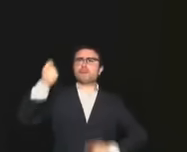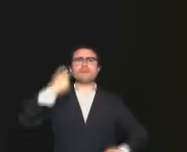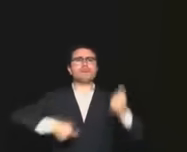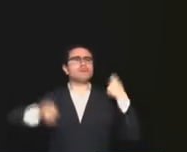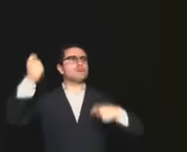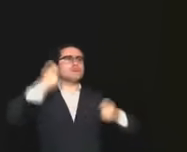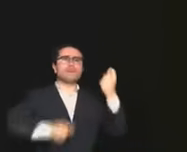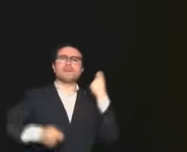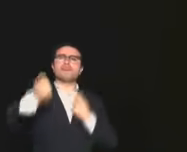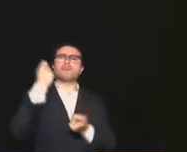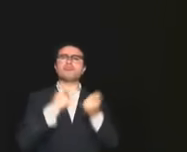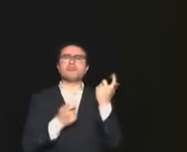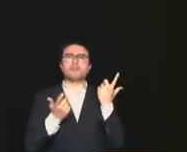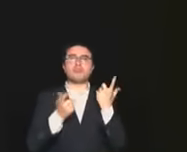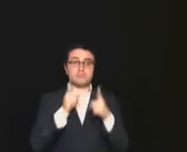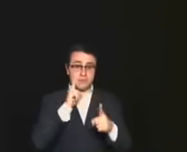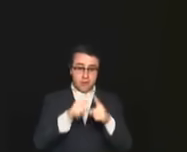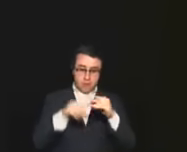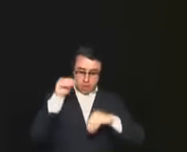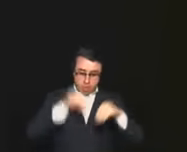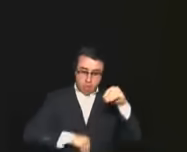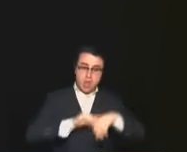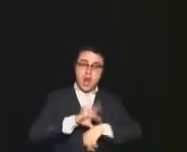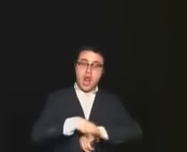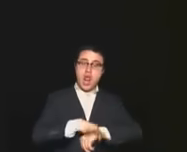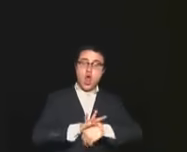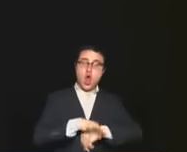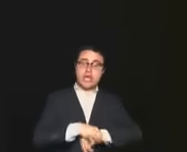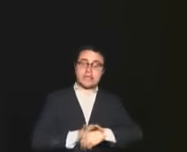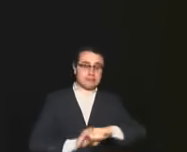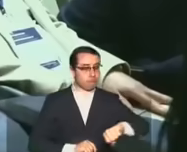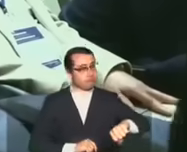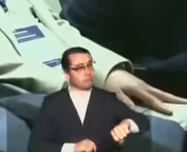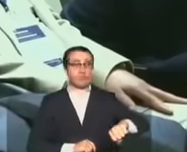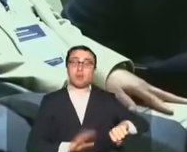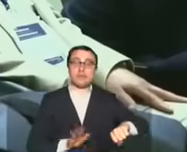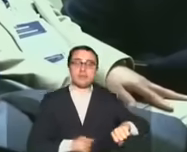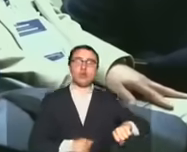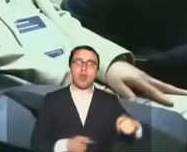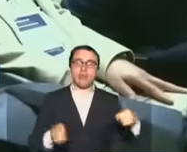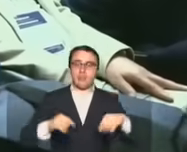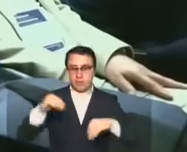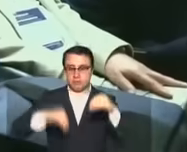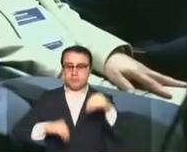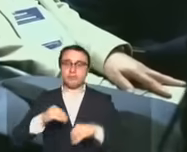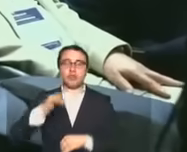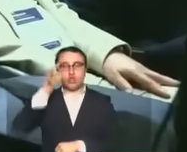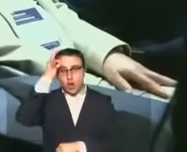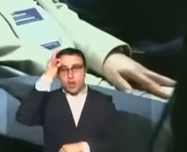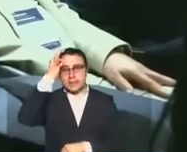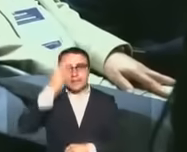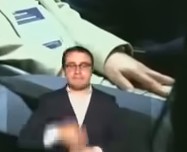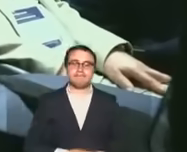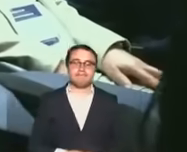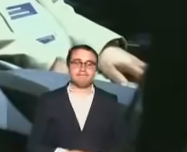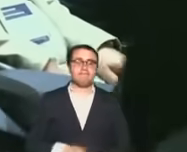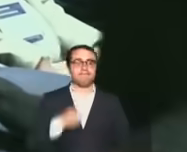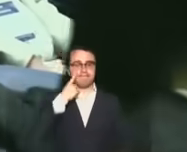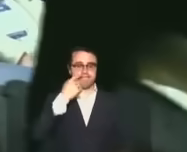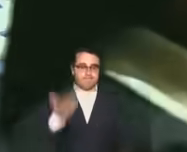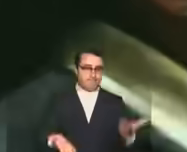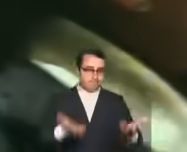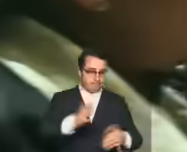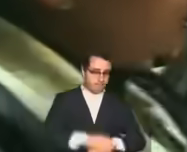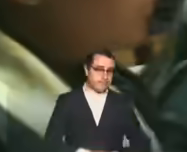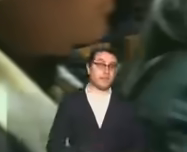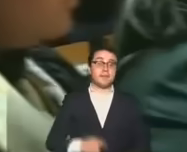no solamente es para hacer relojes, es para también las drogas. Y miren esa paradoja, mientras